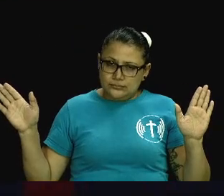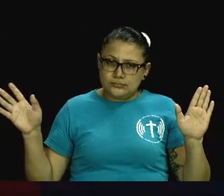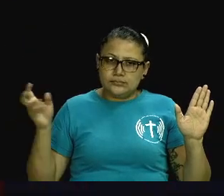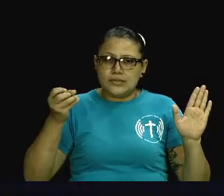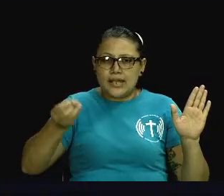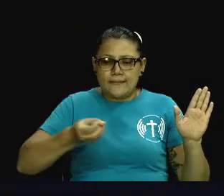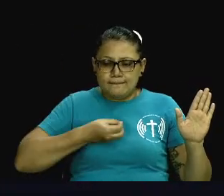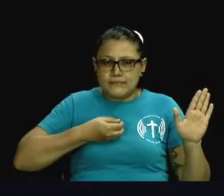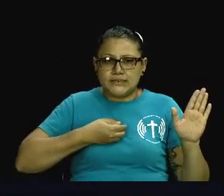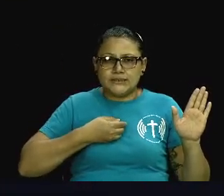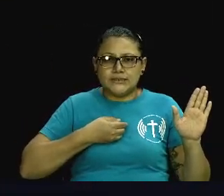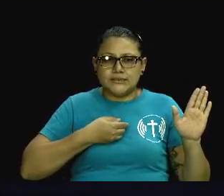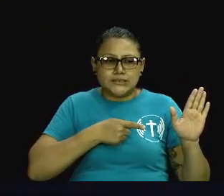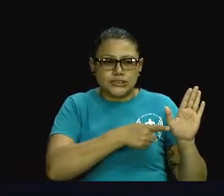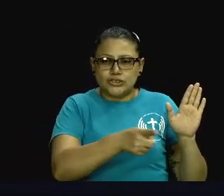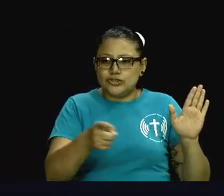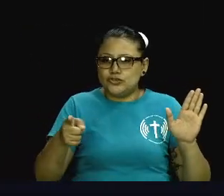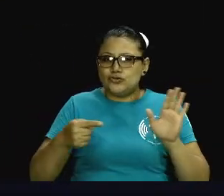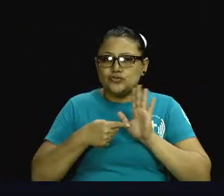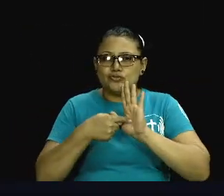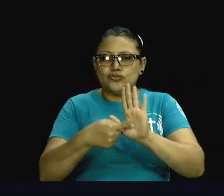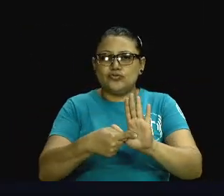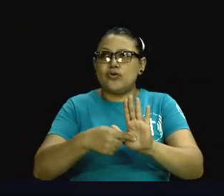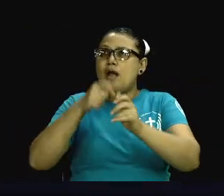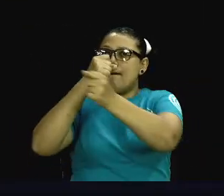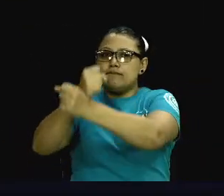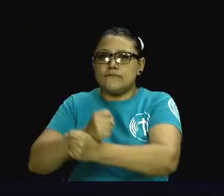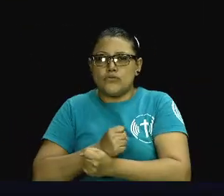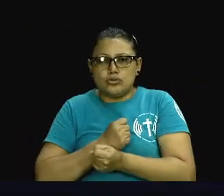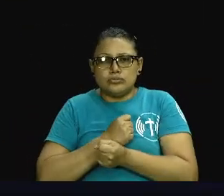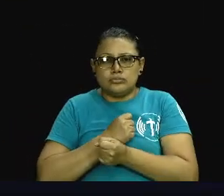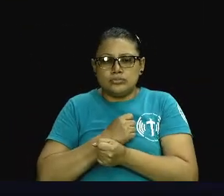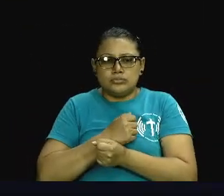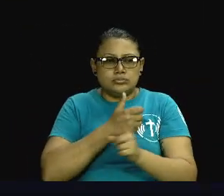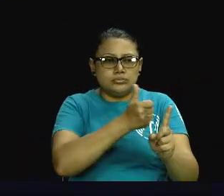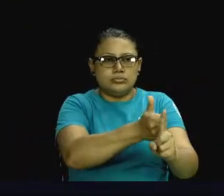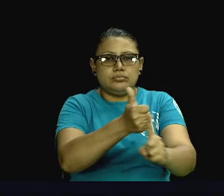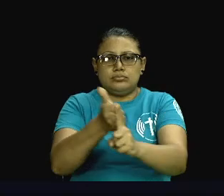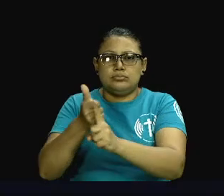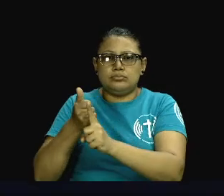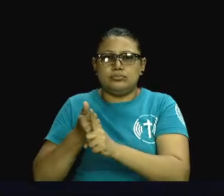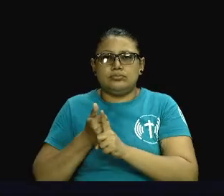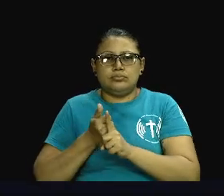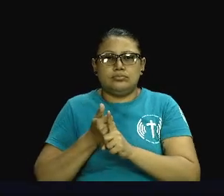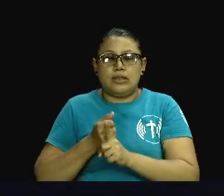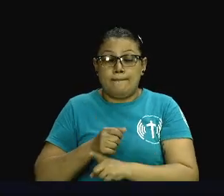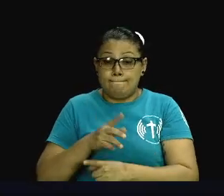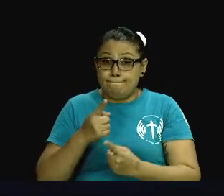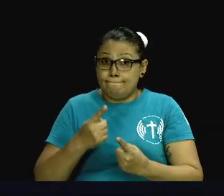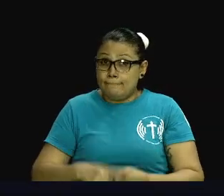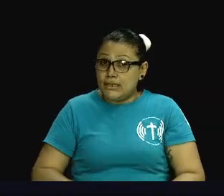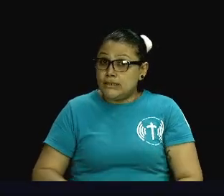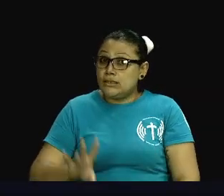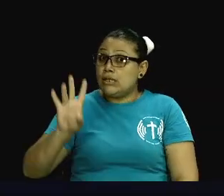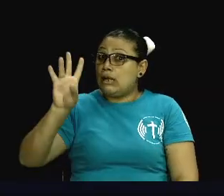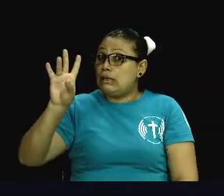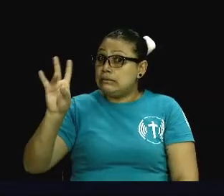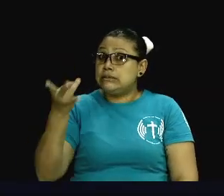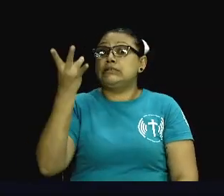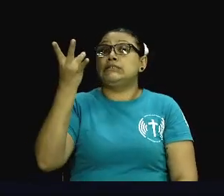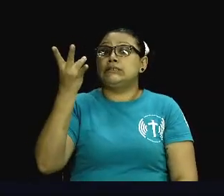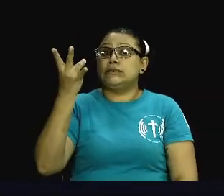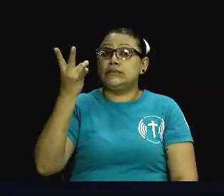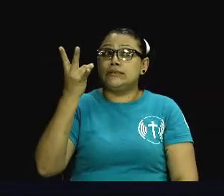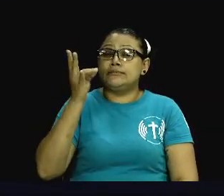se diera cuenta el gran amor que dios nos tiene a nosotros pero a la séptima vez que subió un lugar